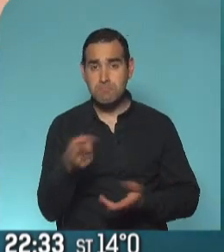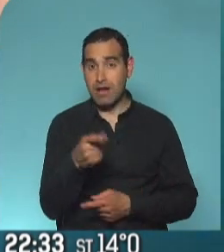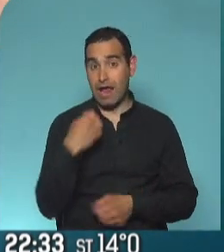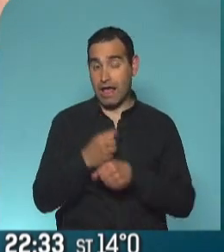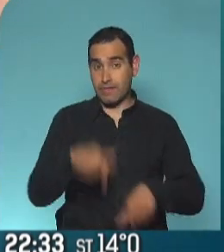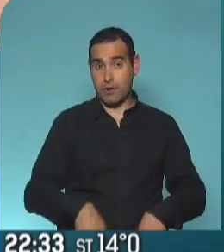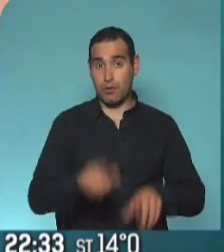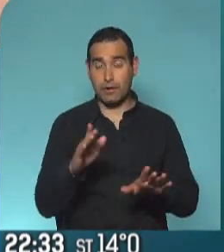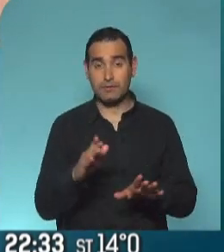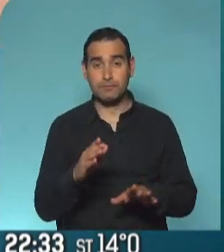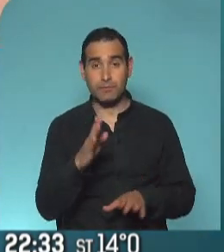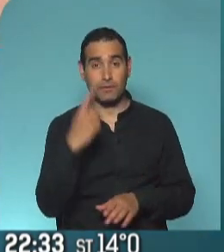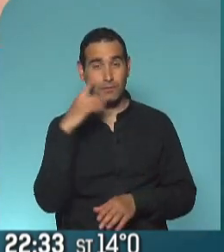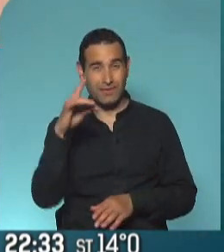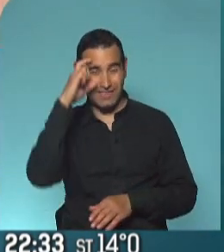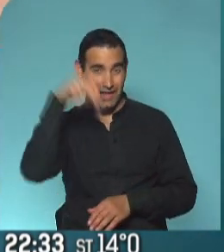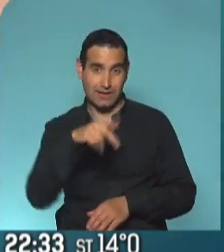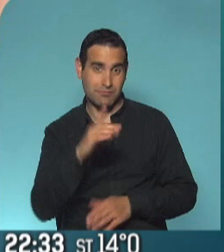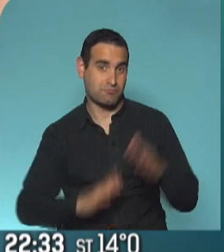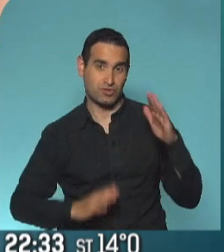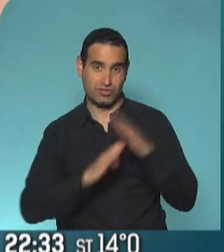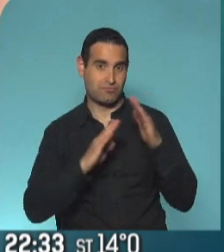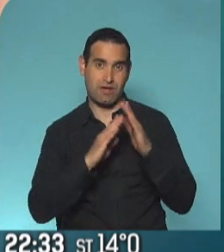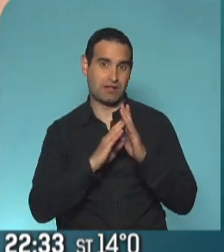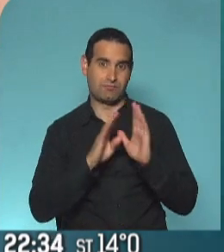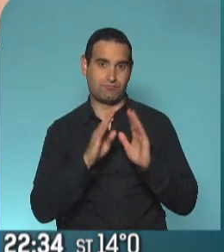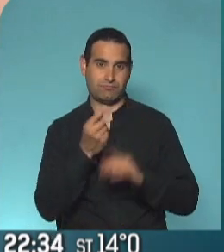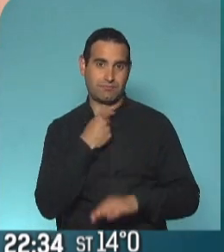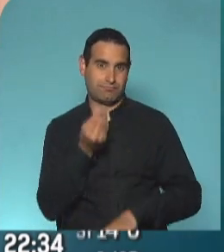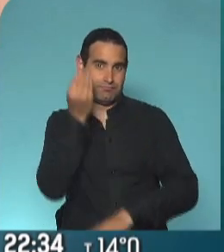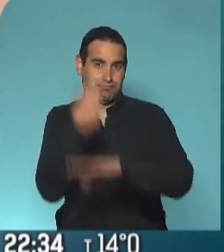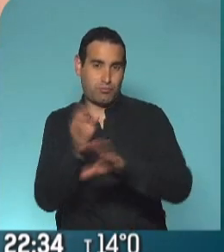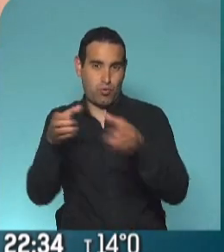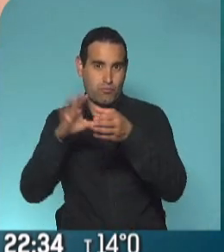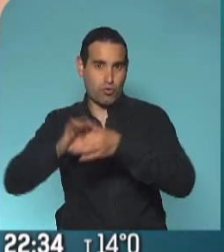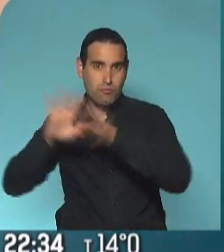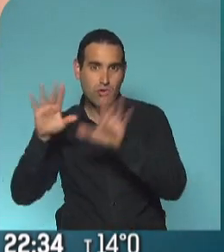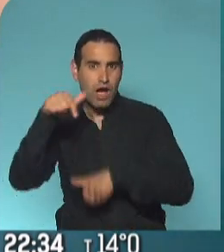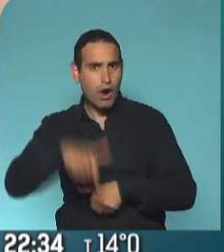hasta ahora probablemente el principal candidato de los demócratas, se ha abierto un halo